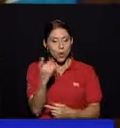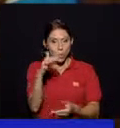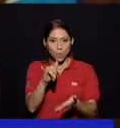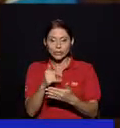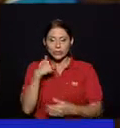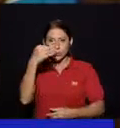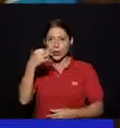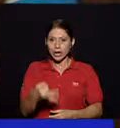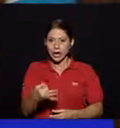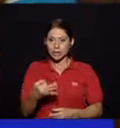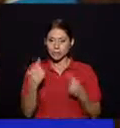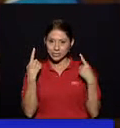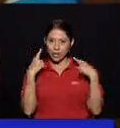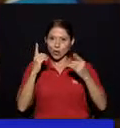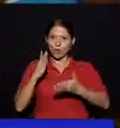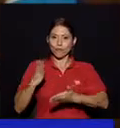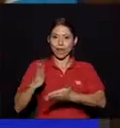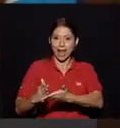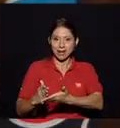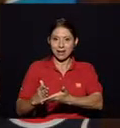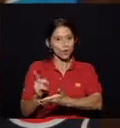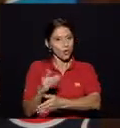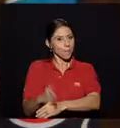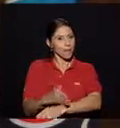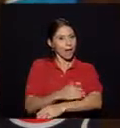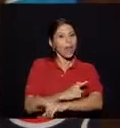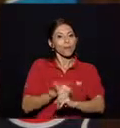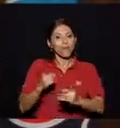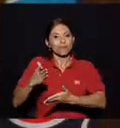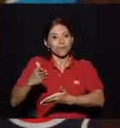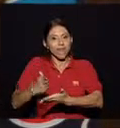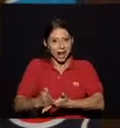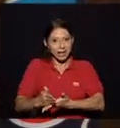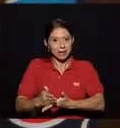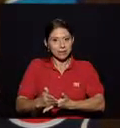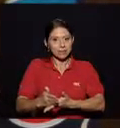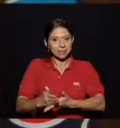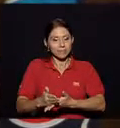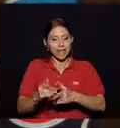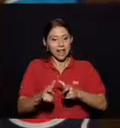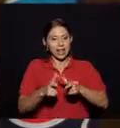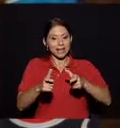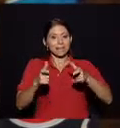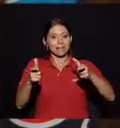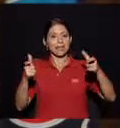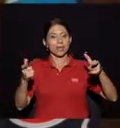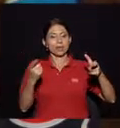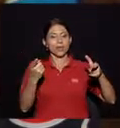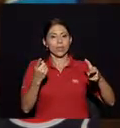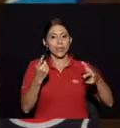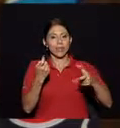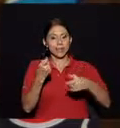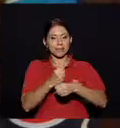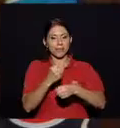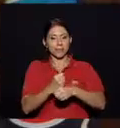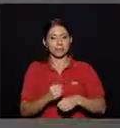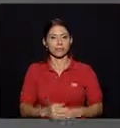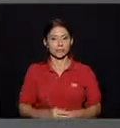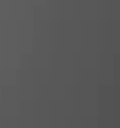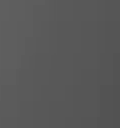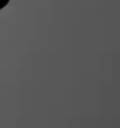por eso creo que eso logró frenar, no lo hemos mejorado, pero por lo menos frenar la tendencia del crecimiento del